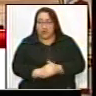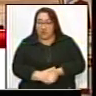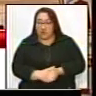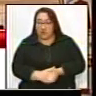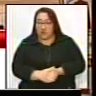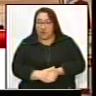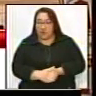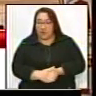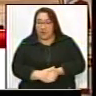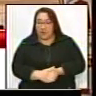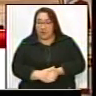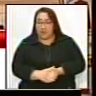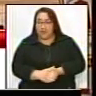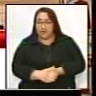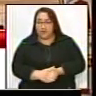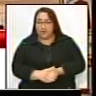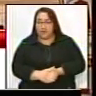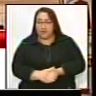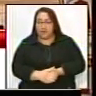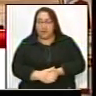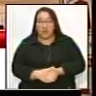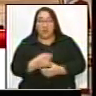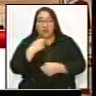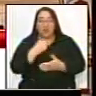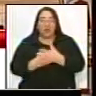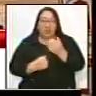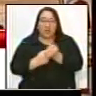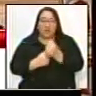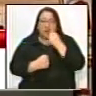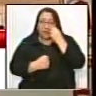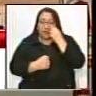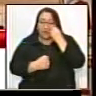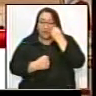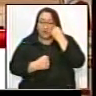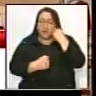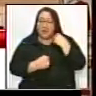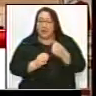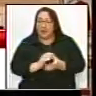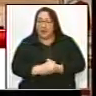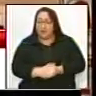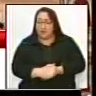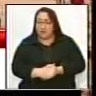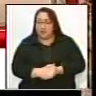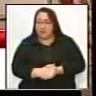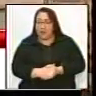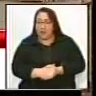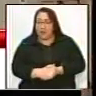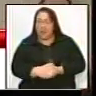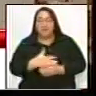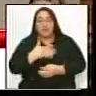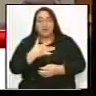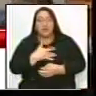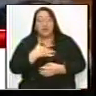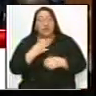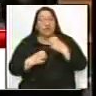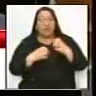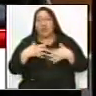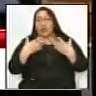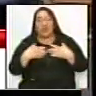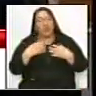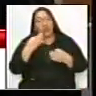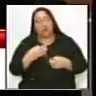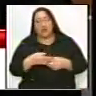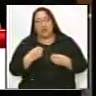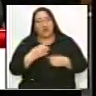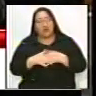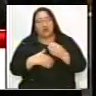Dale tres horas por esta doctora que nos está apoyando. Y no, me siento muy emocionado y contento, doctora. Más